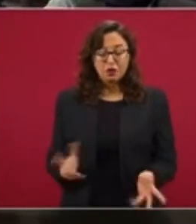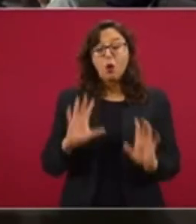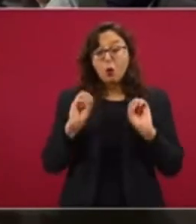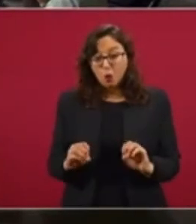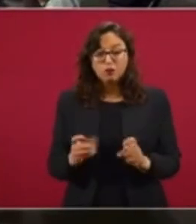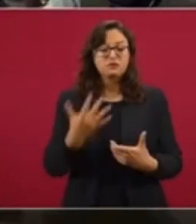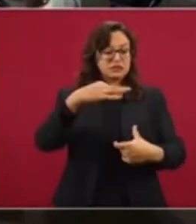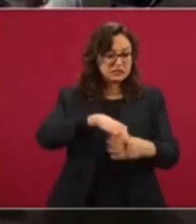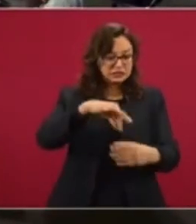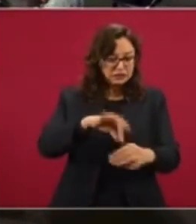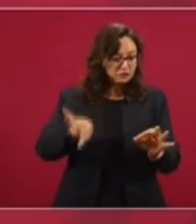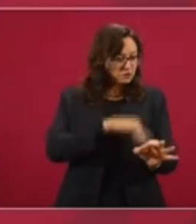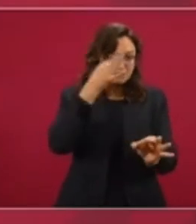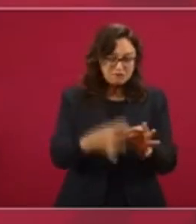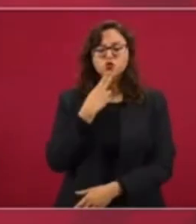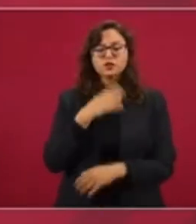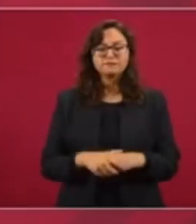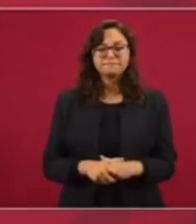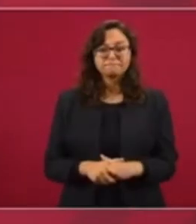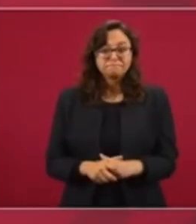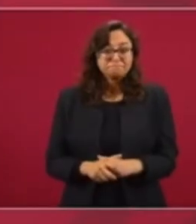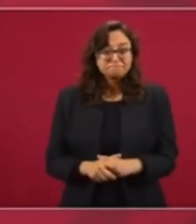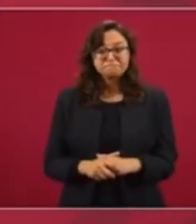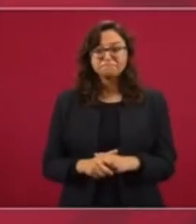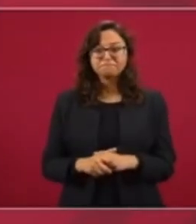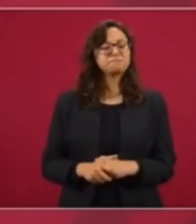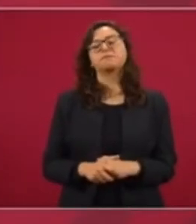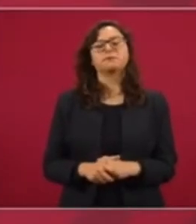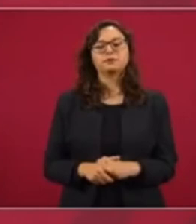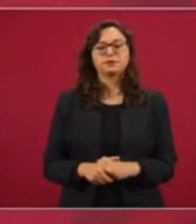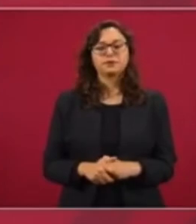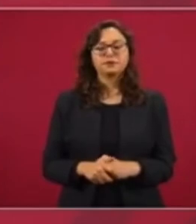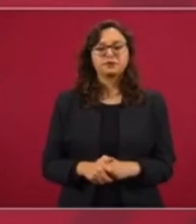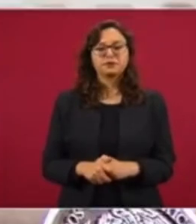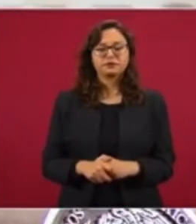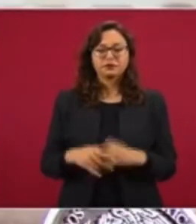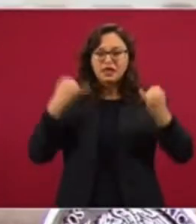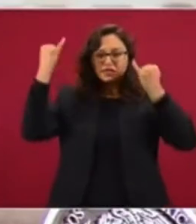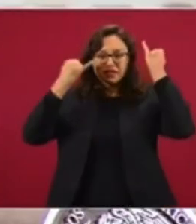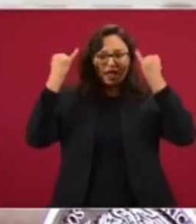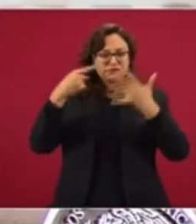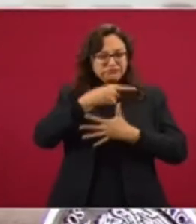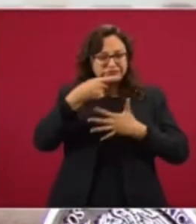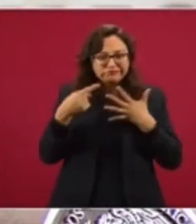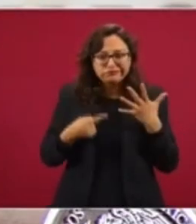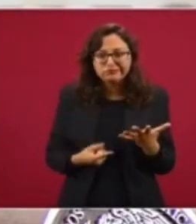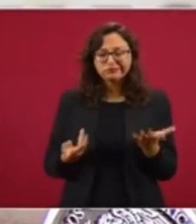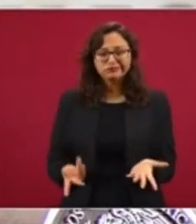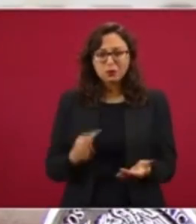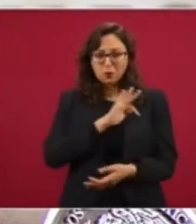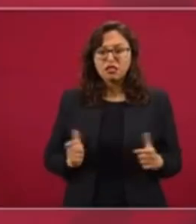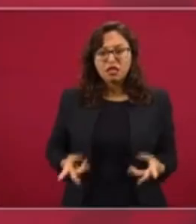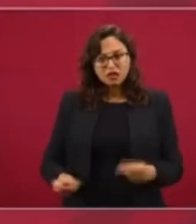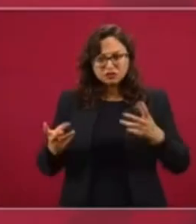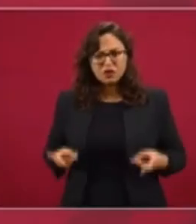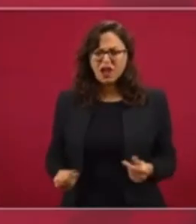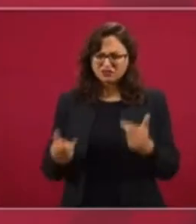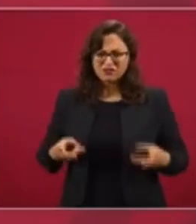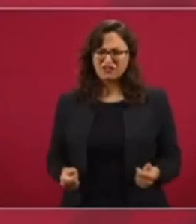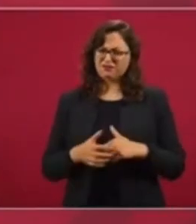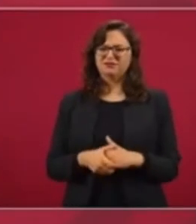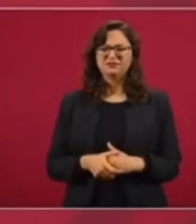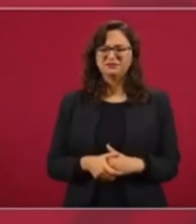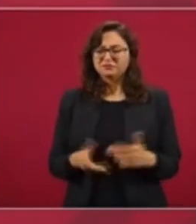quedar de la elección federal. Se pueden poner muchas mesas. Además, el pueblo